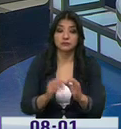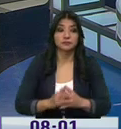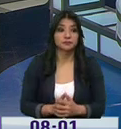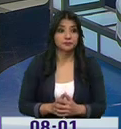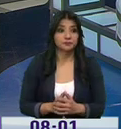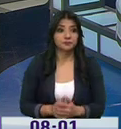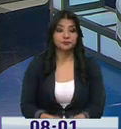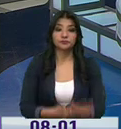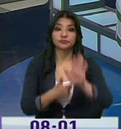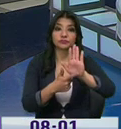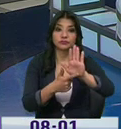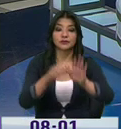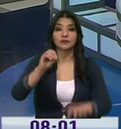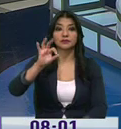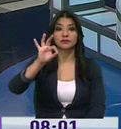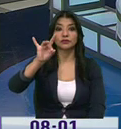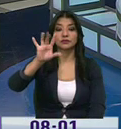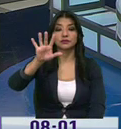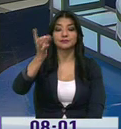Pantalla